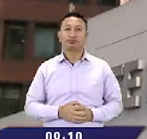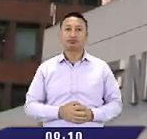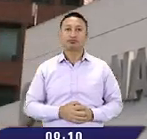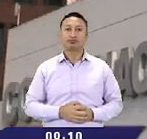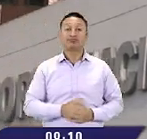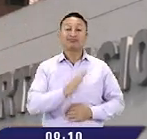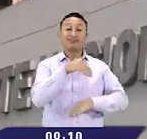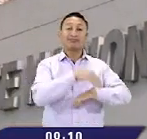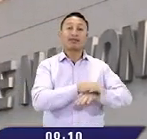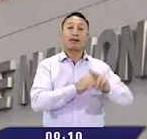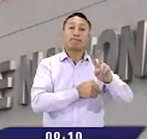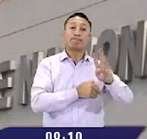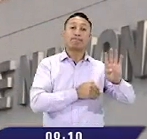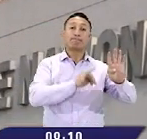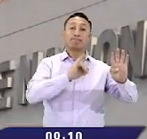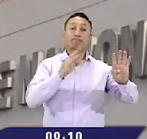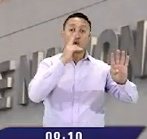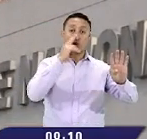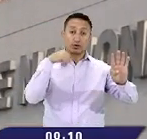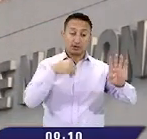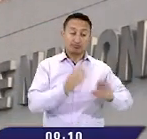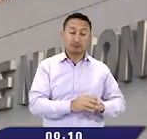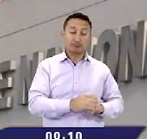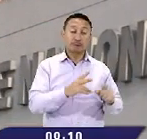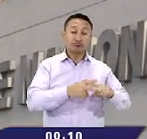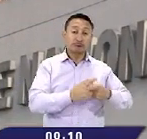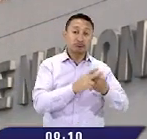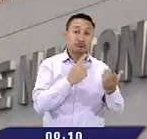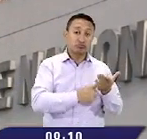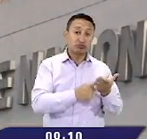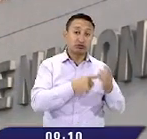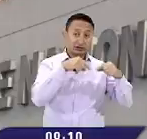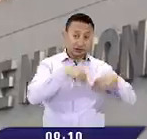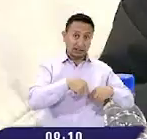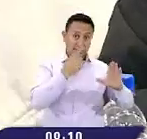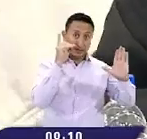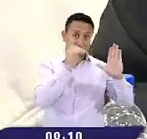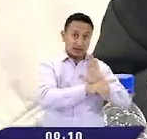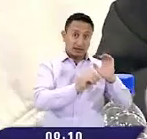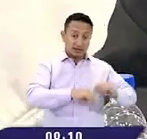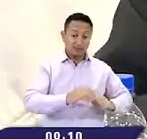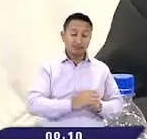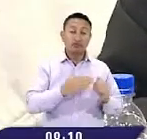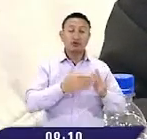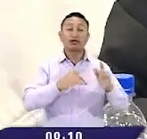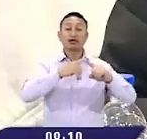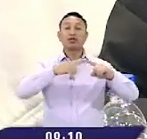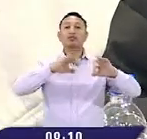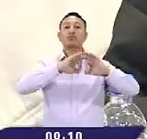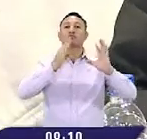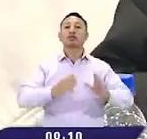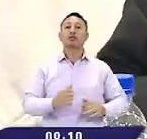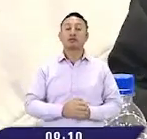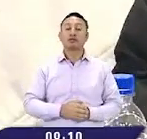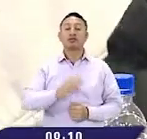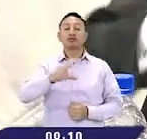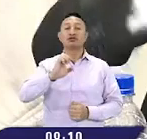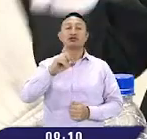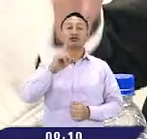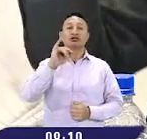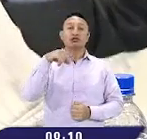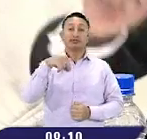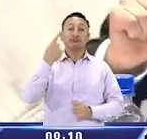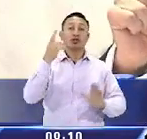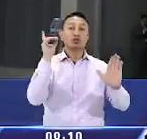la tarde de este 24 de junio estaba prevista la instalación de la audiencia de formulación de cargos en contra del ex contralor Pablo celi quien es